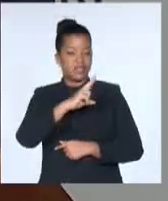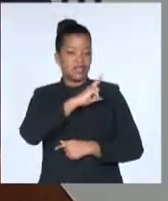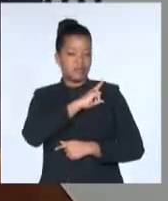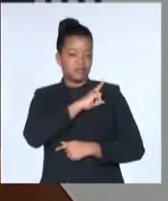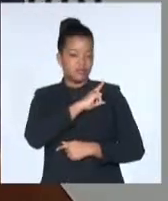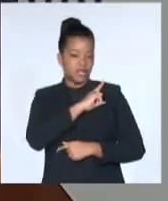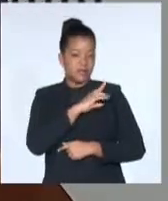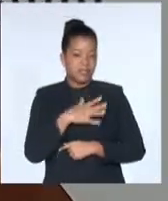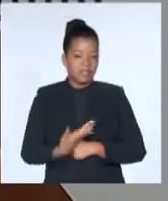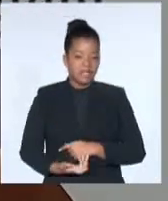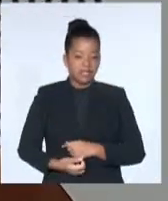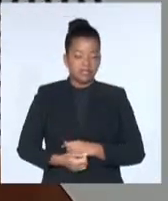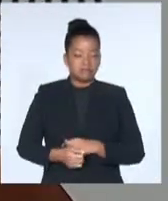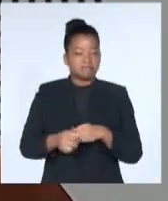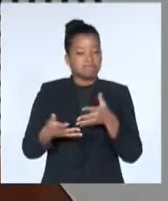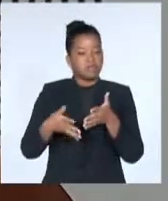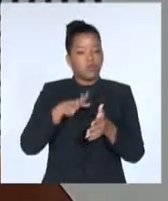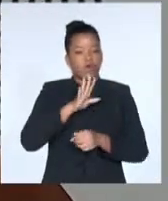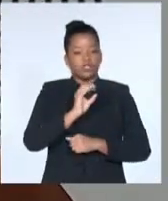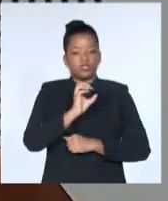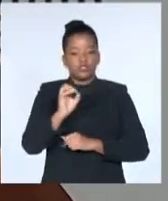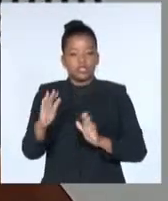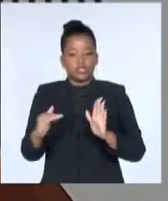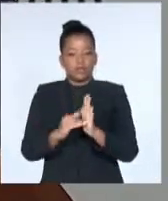de 400.000 empleos